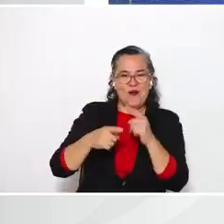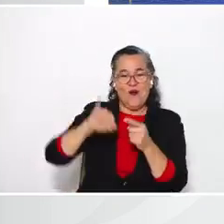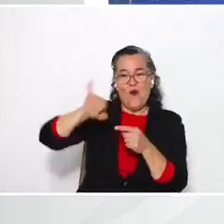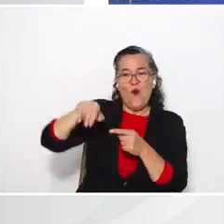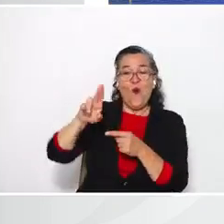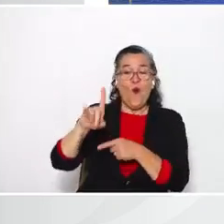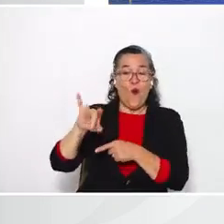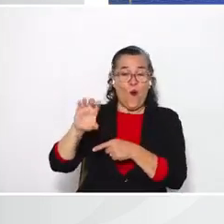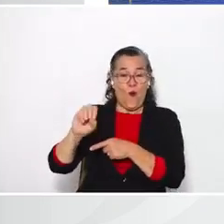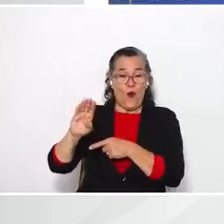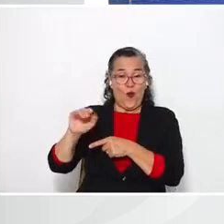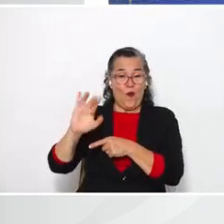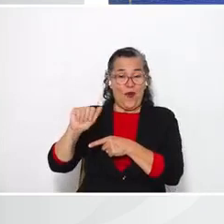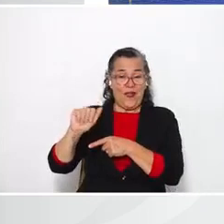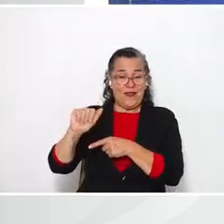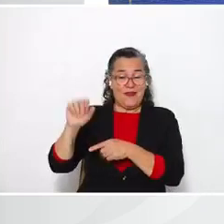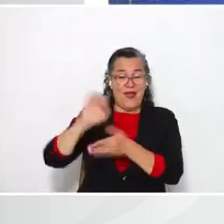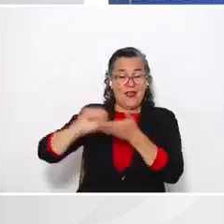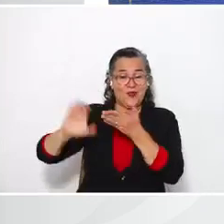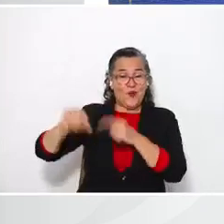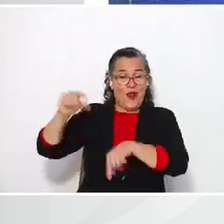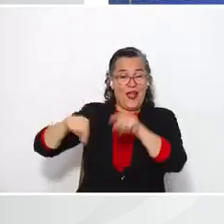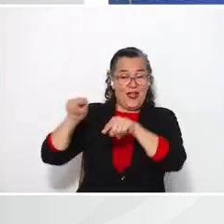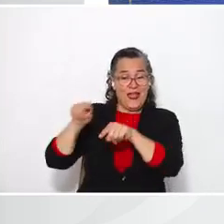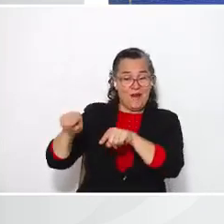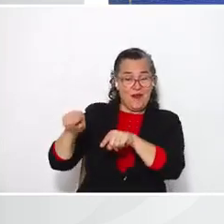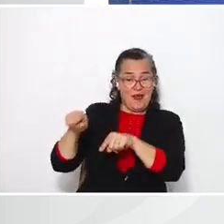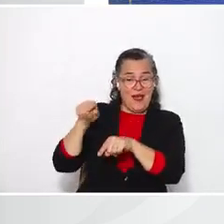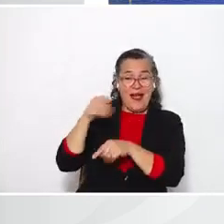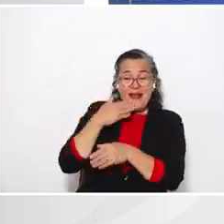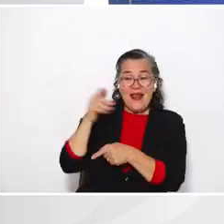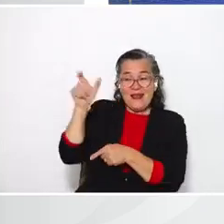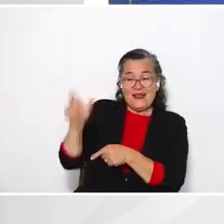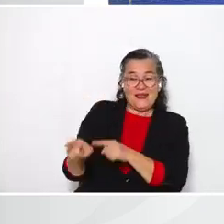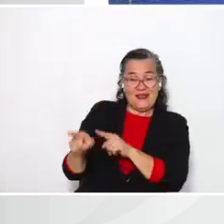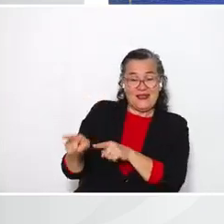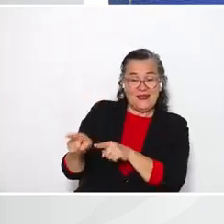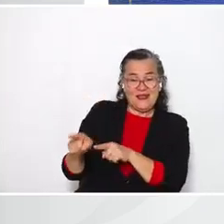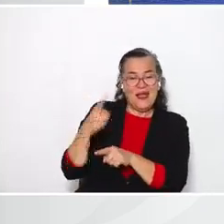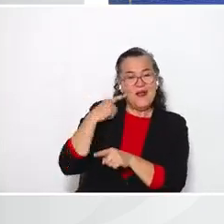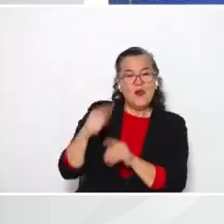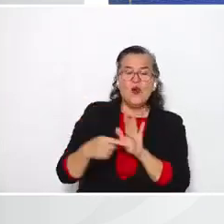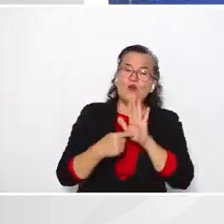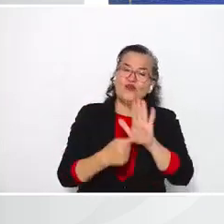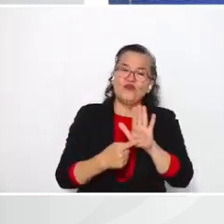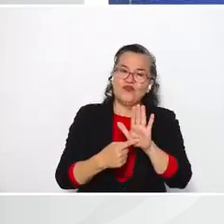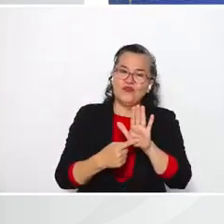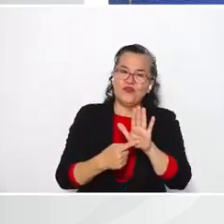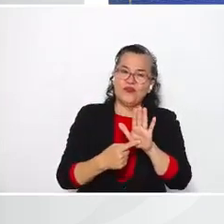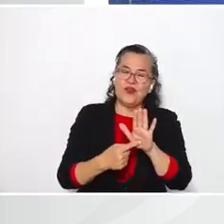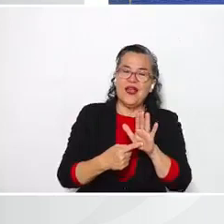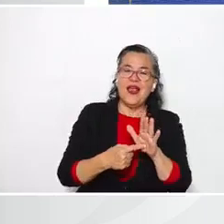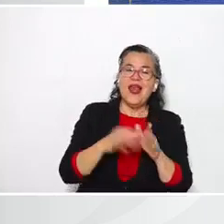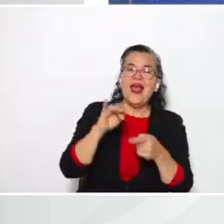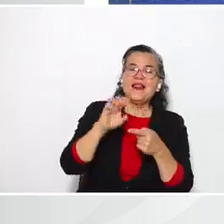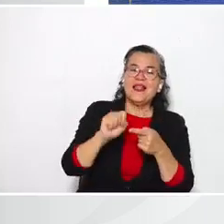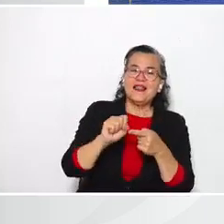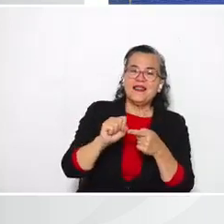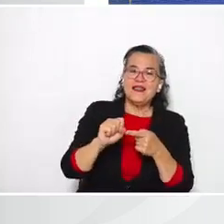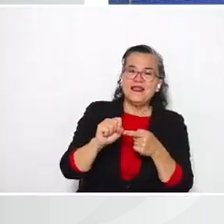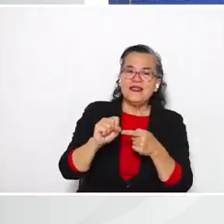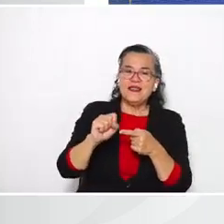Mata, profesor en la Escuela de Química, puedo mostrarles la tesis de Enrique del 61 y